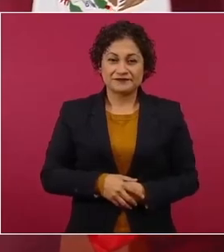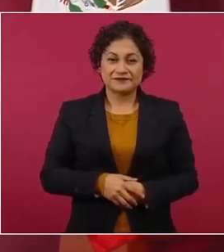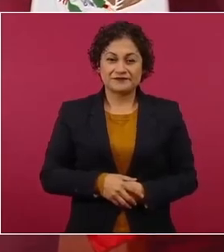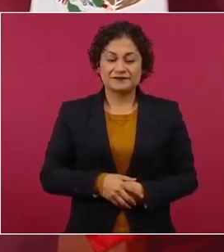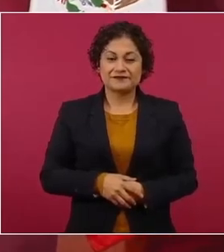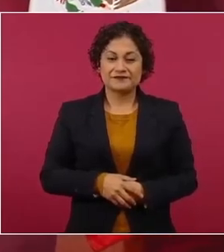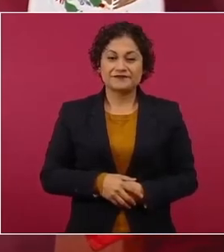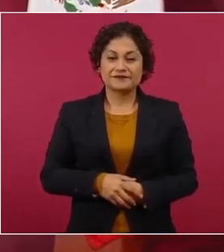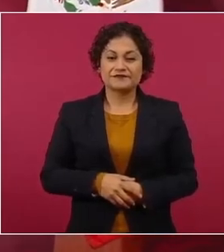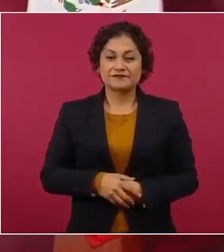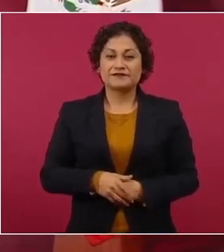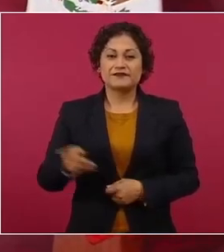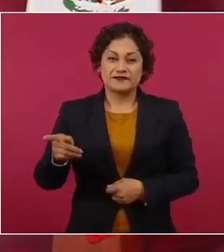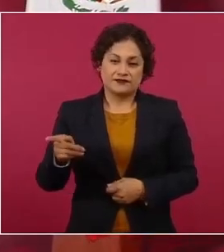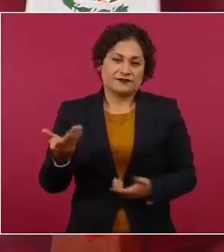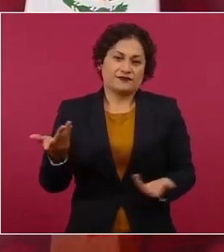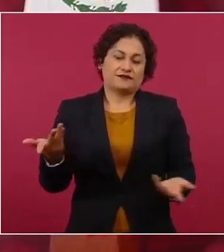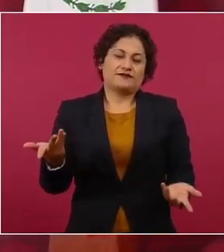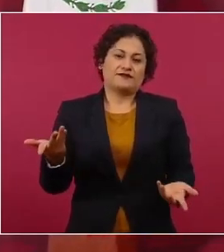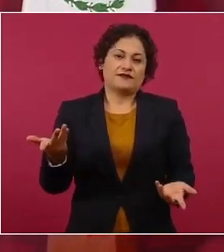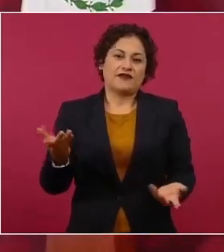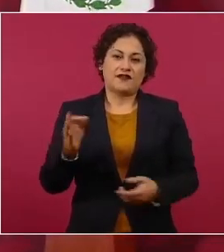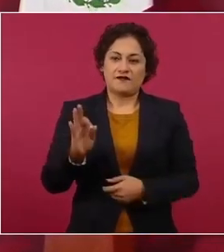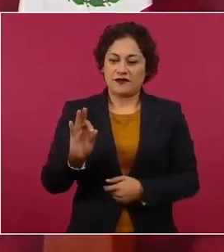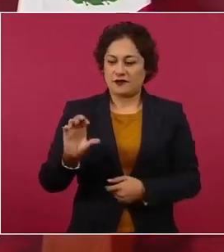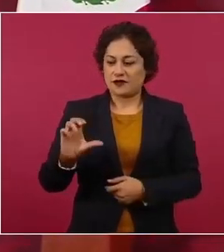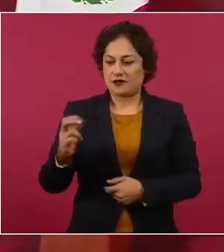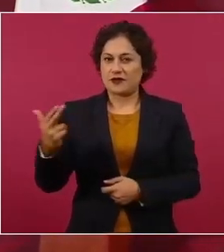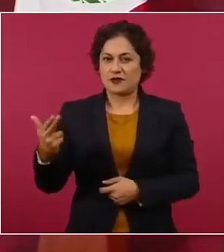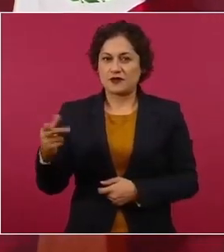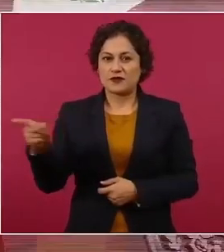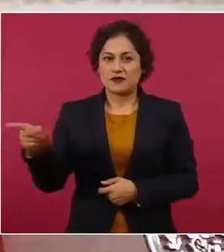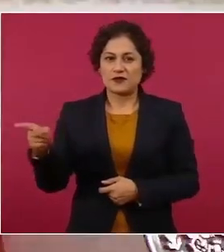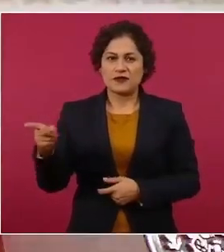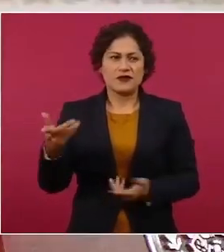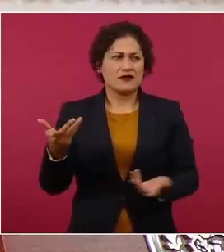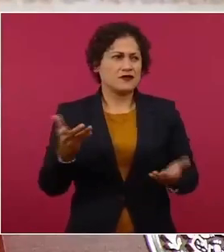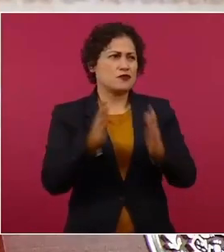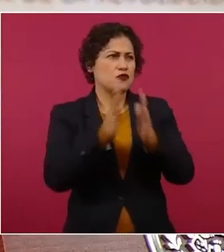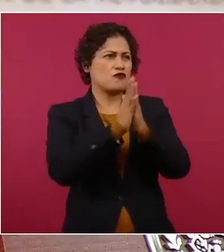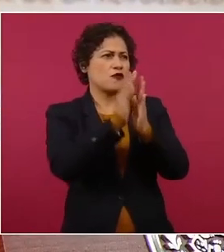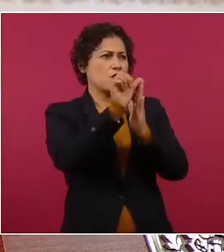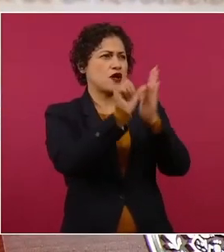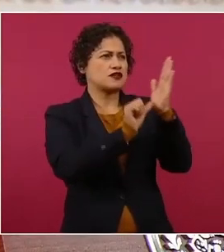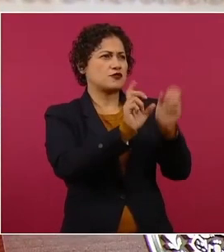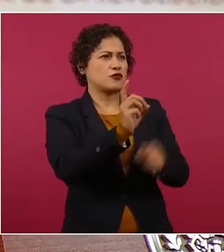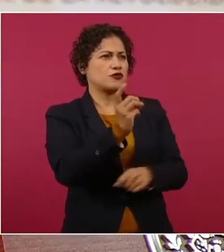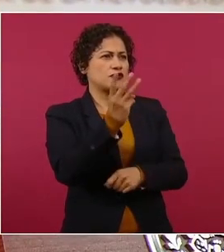Y Calderón pidiendo que se las aplique el 33,